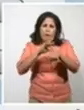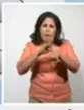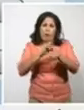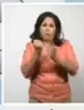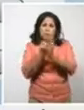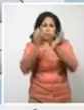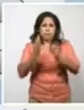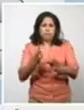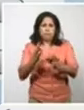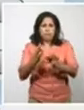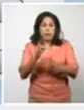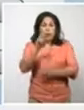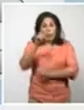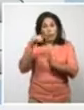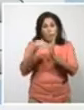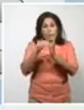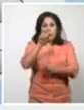De esas